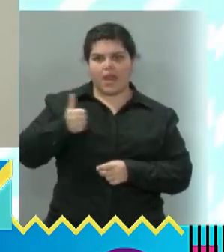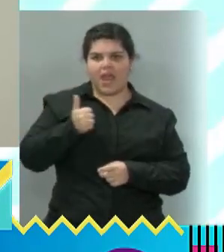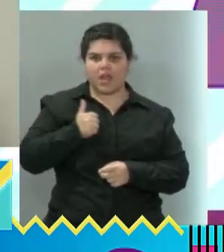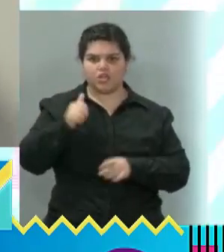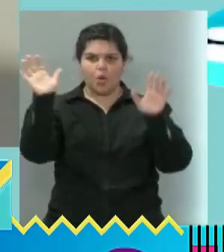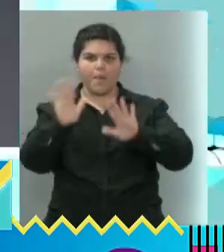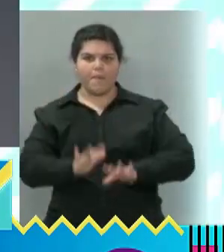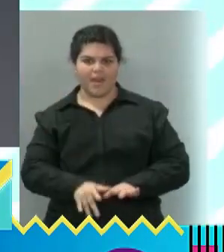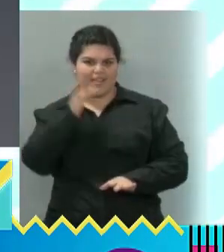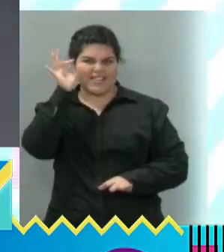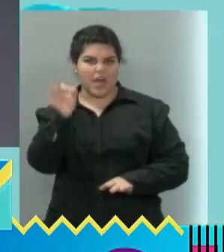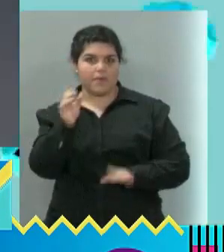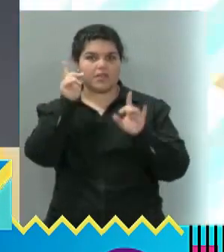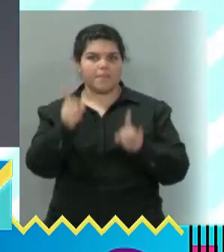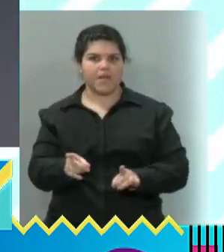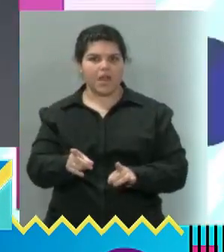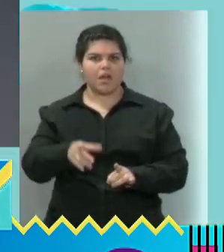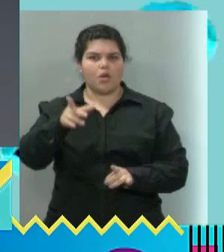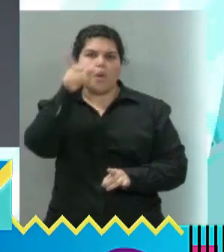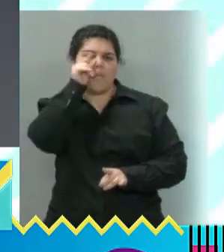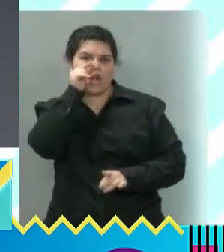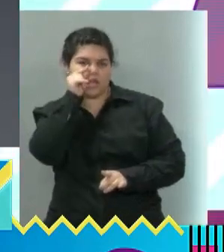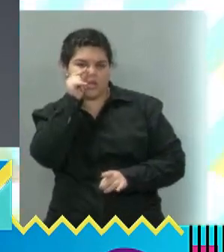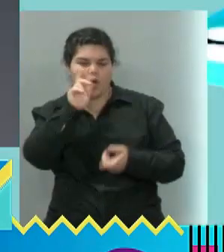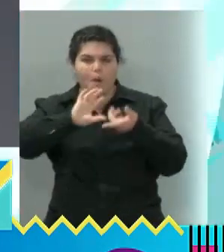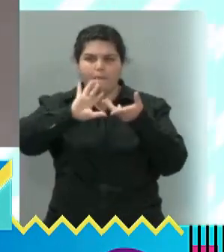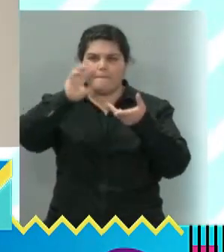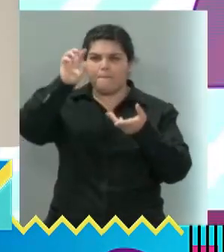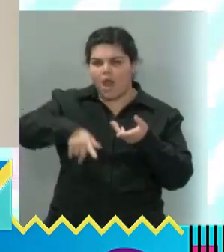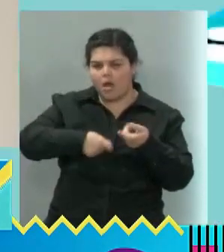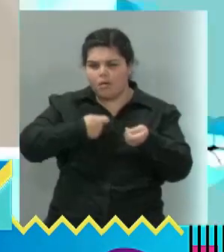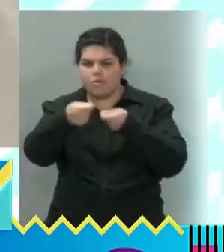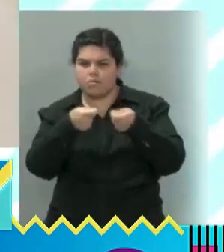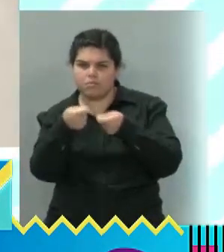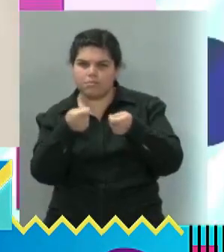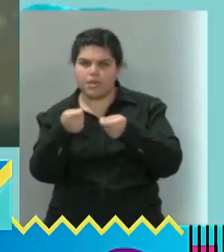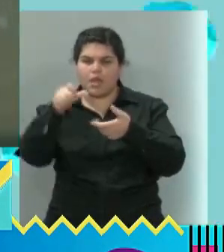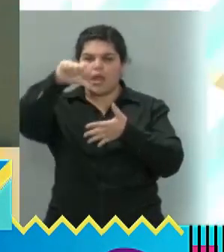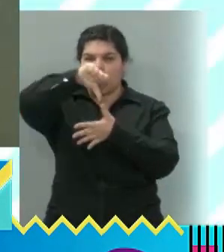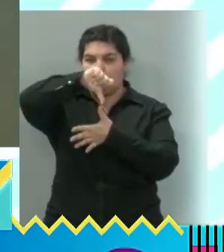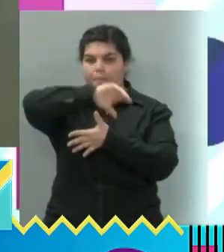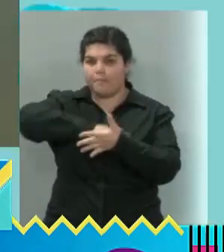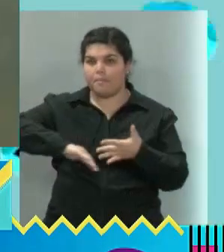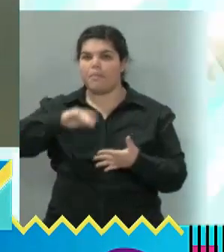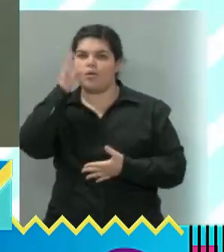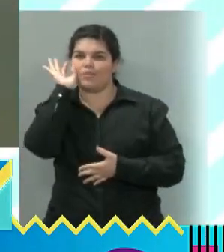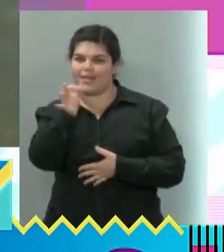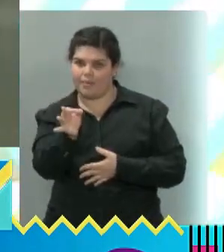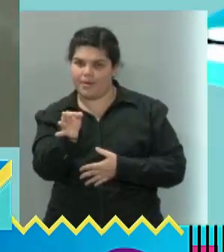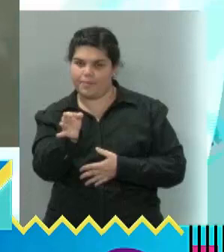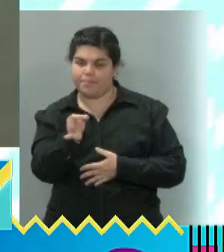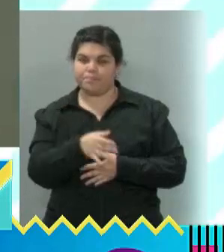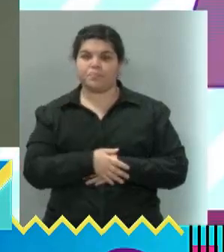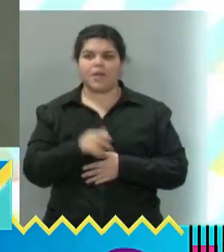política como estadista para entender la lógica de Hispanoamérica, donde no se